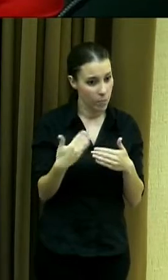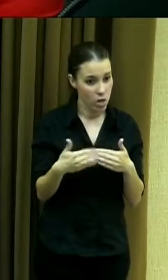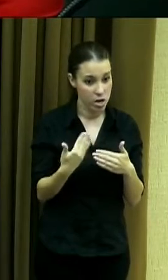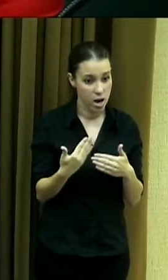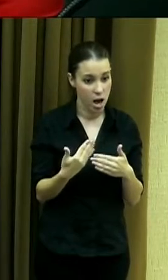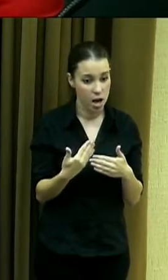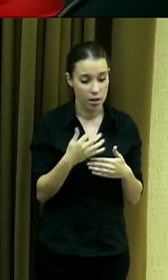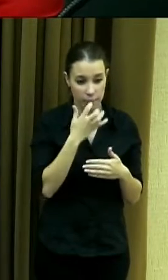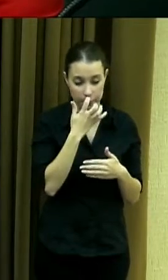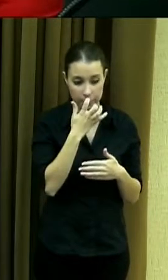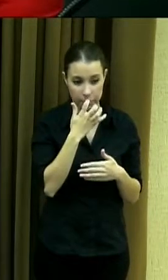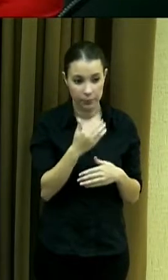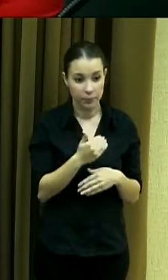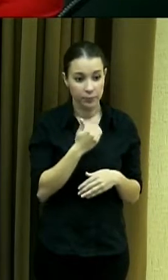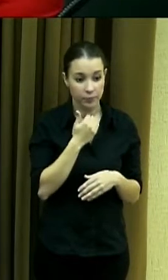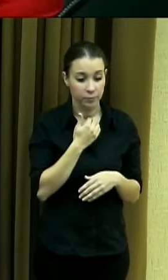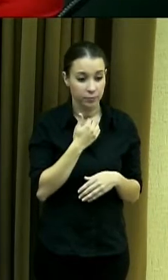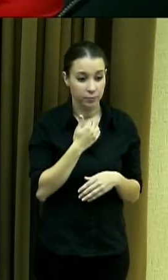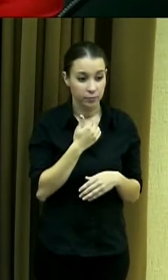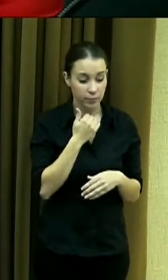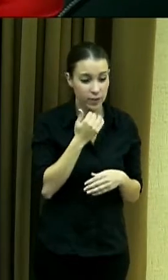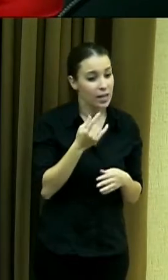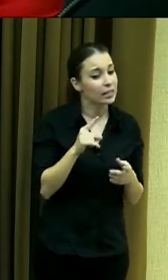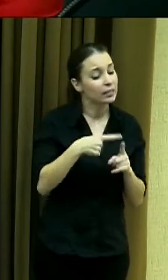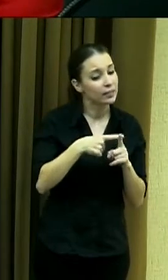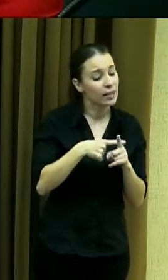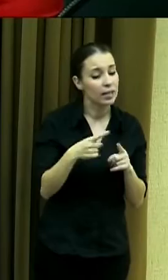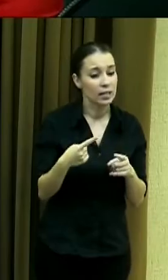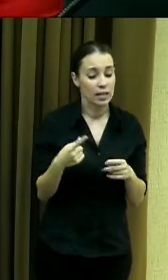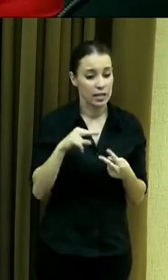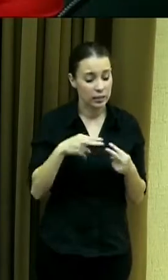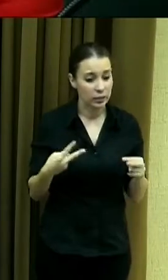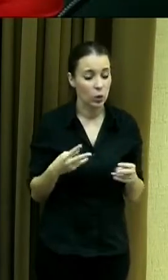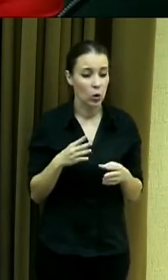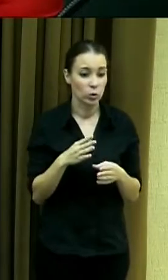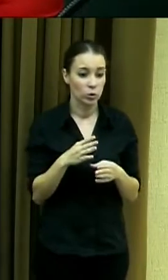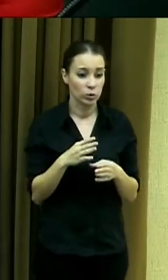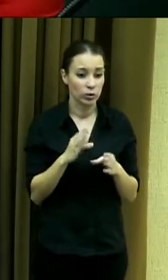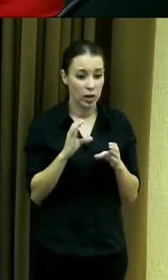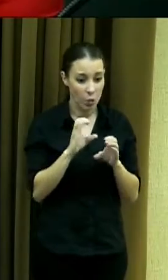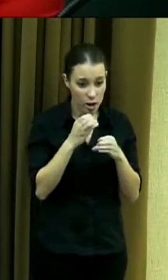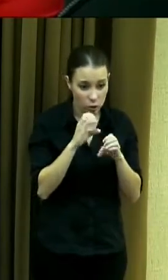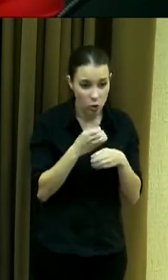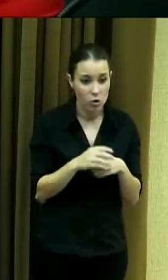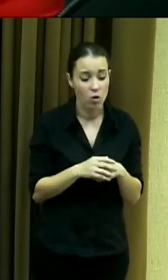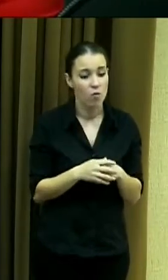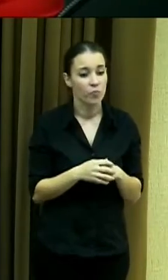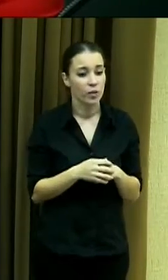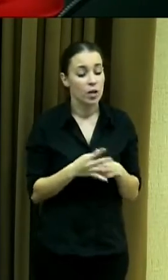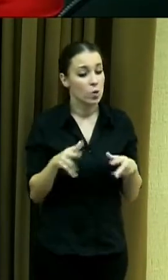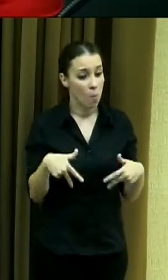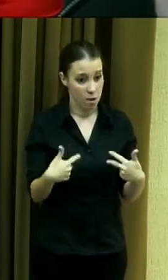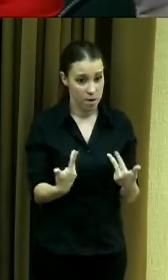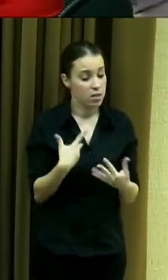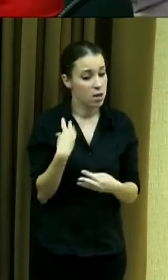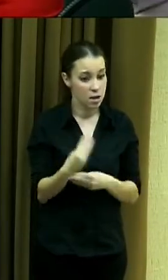de screening genético a nivel de laboratorio y las técnicas de secuenciación masiva, nos está permitiendo